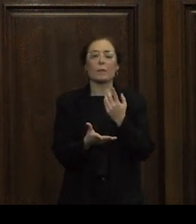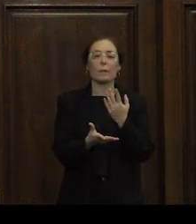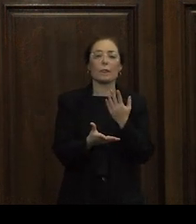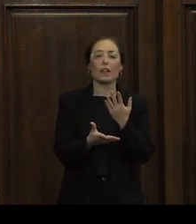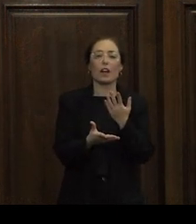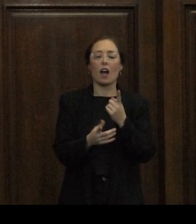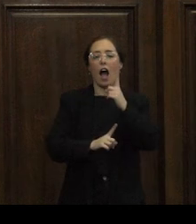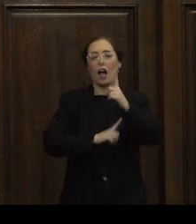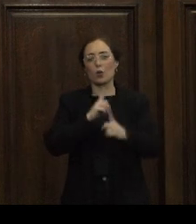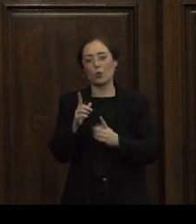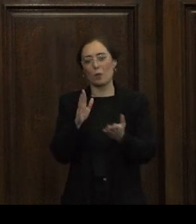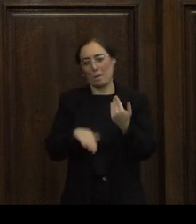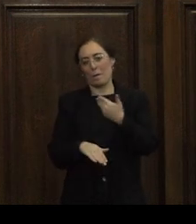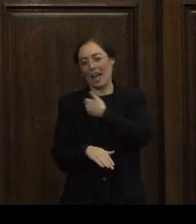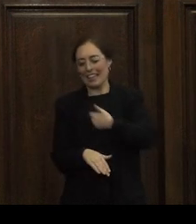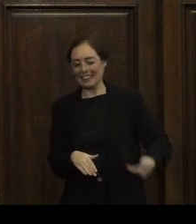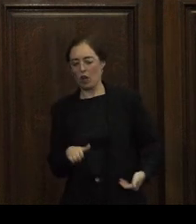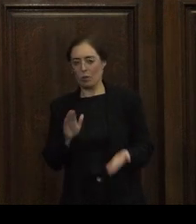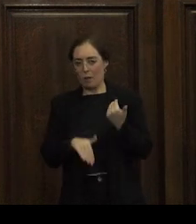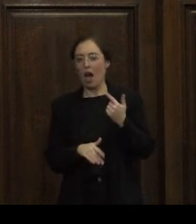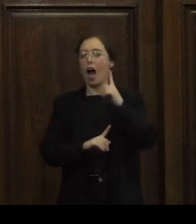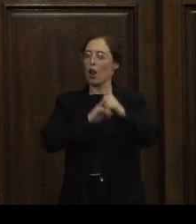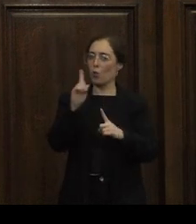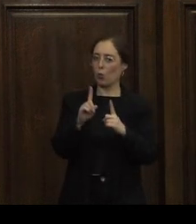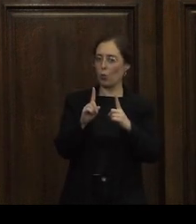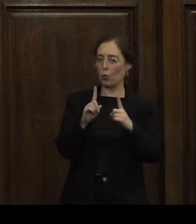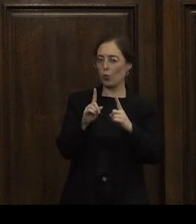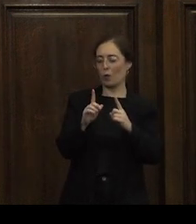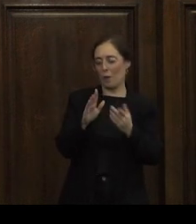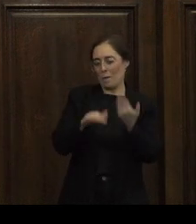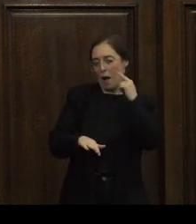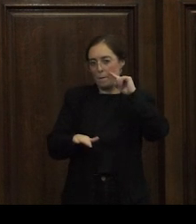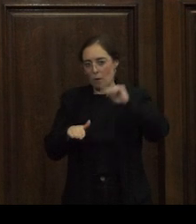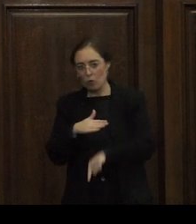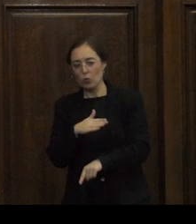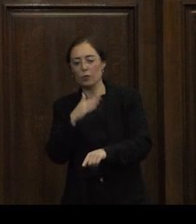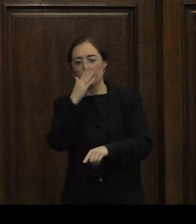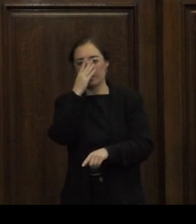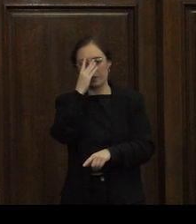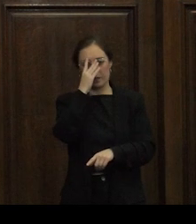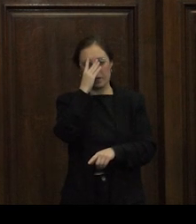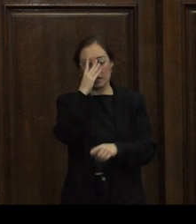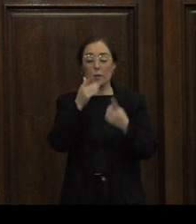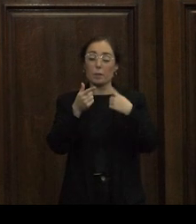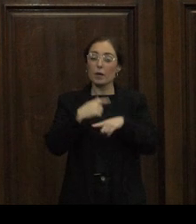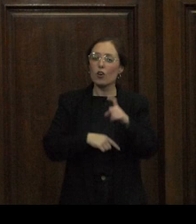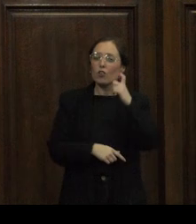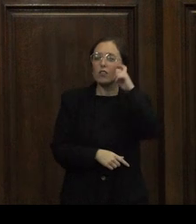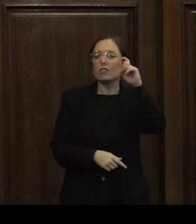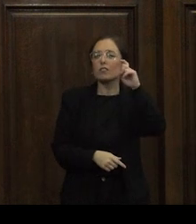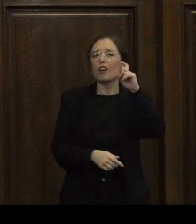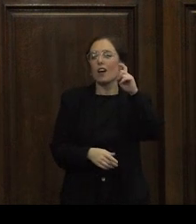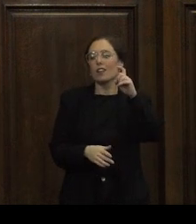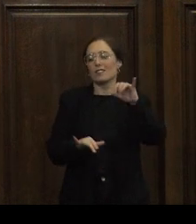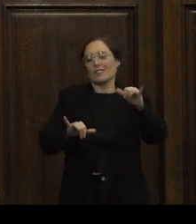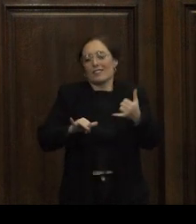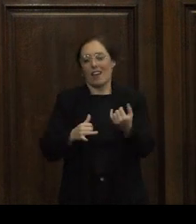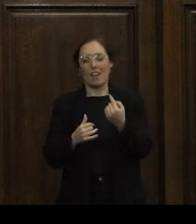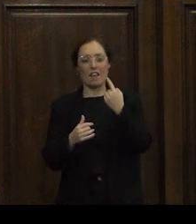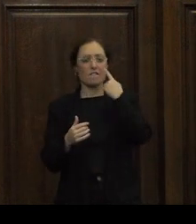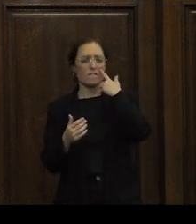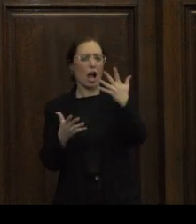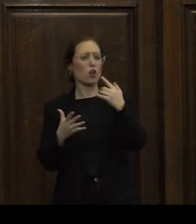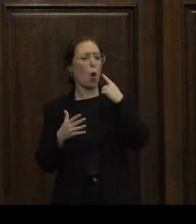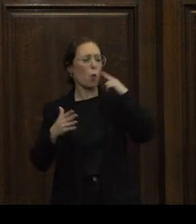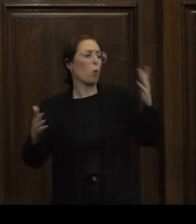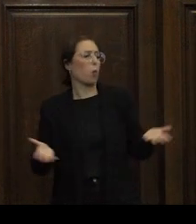algunos estados nacionales más que en otros, otros se profundizaron, pero convengamos que la hipocresía es un suelo